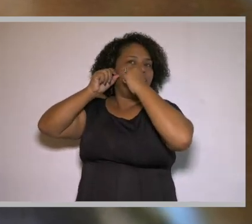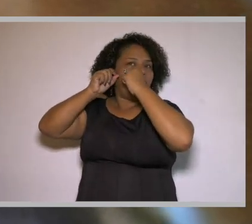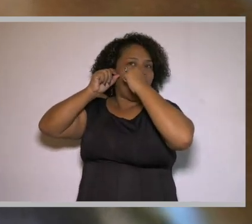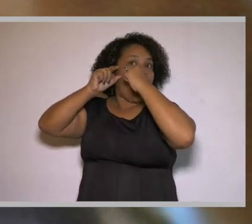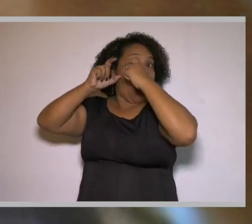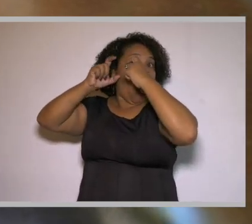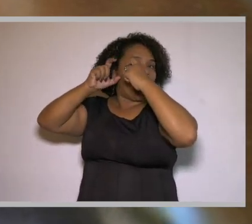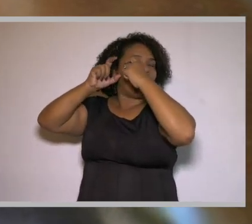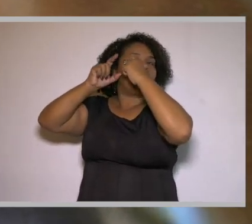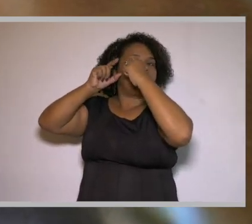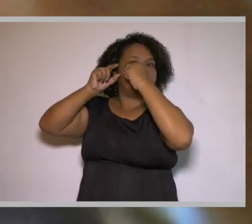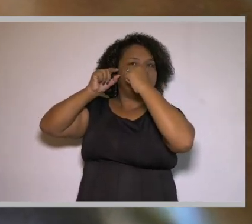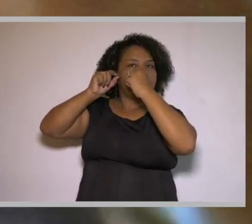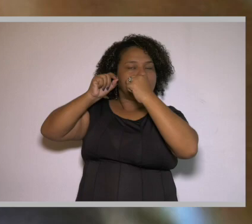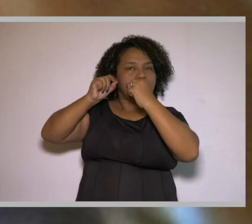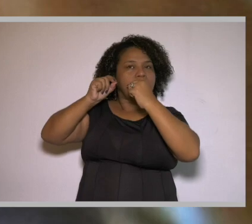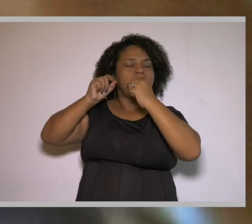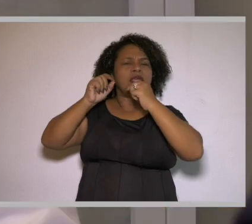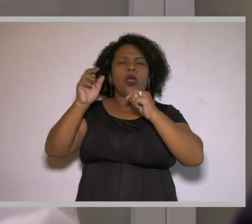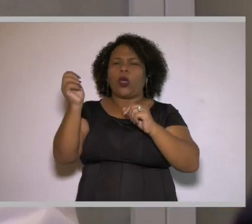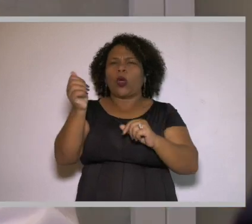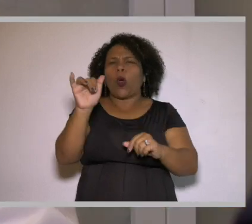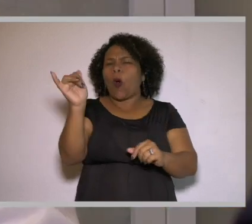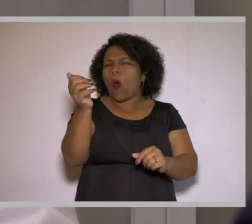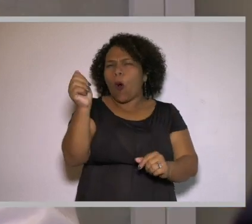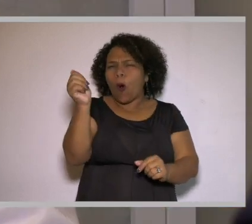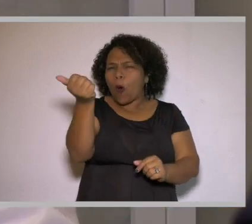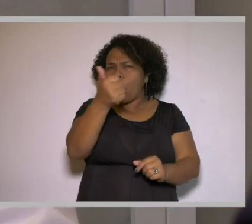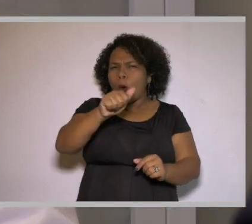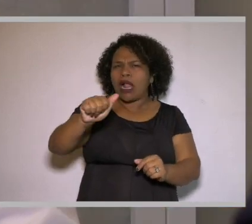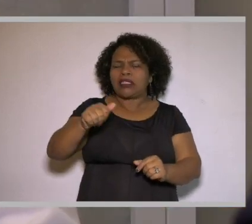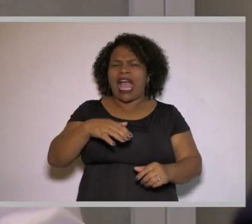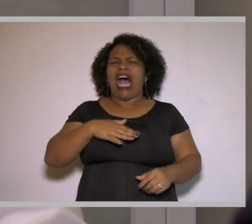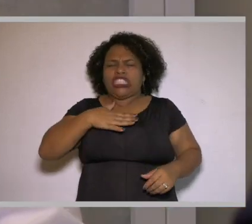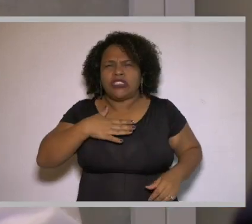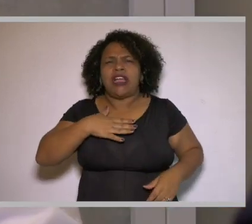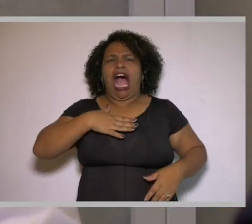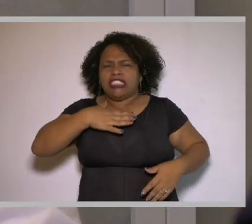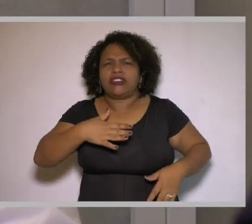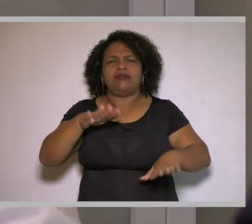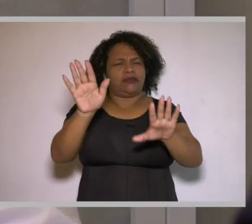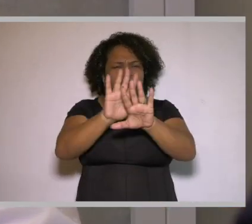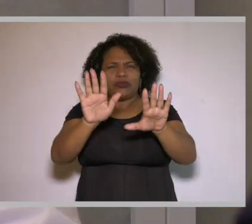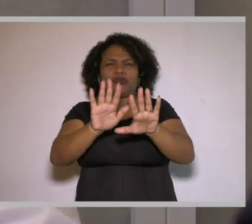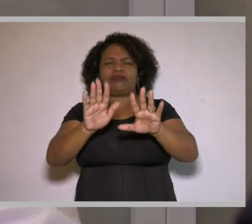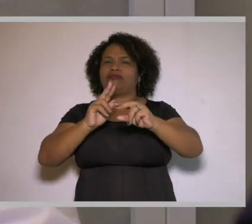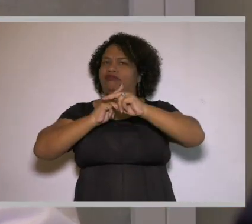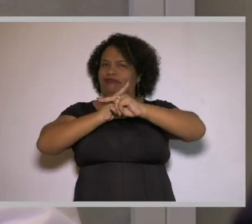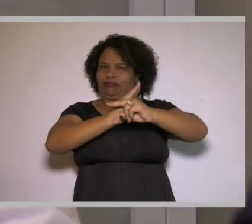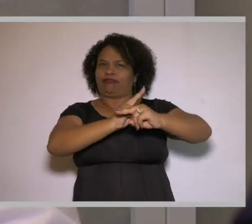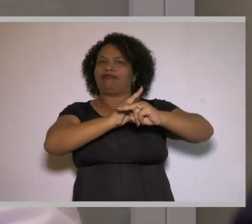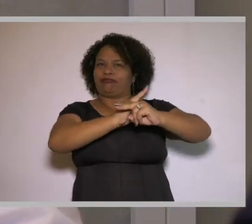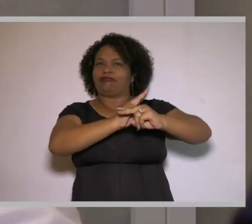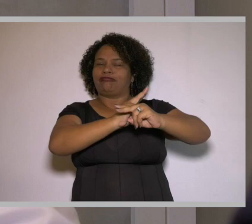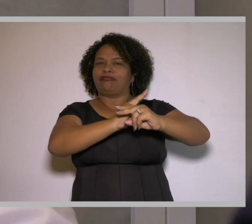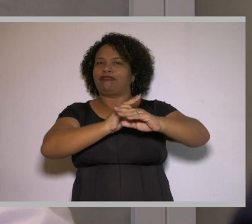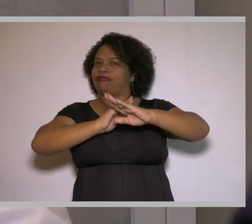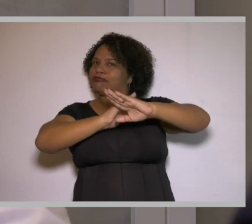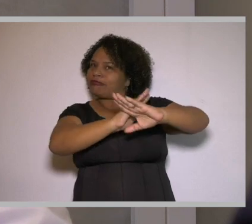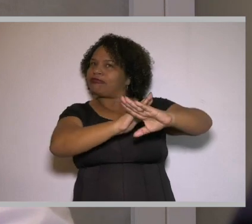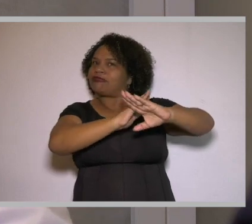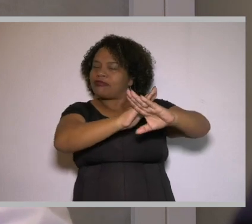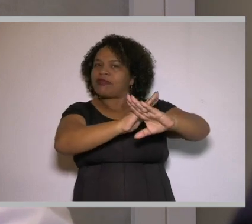varias gotitas en cada fosa nasal. Eso disminuye la constricción de las fosas nasales, disminuye el tamaño de las adenoides, corregir